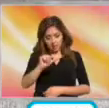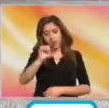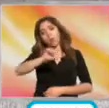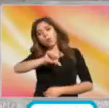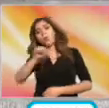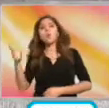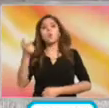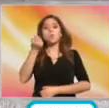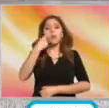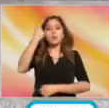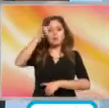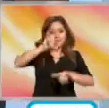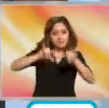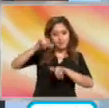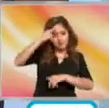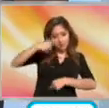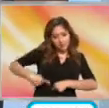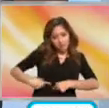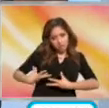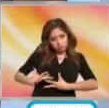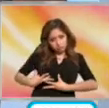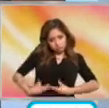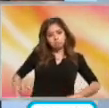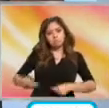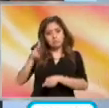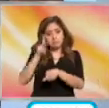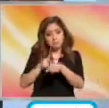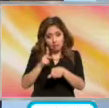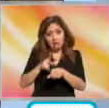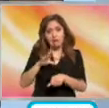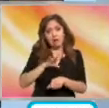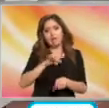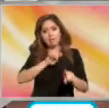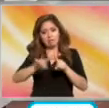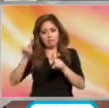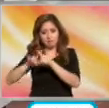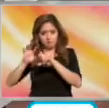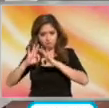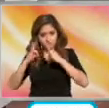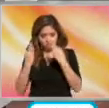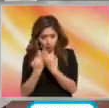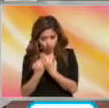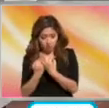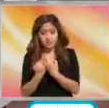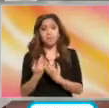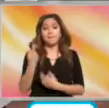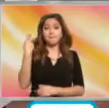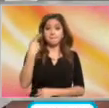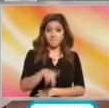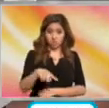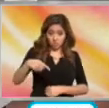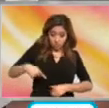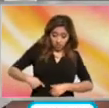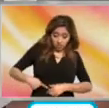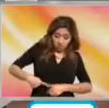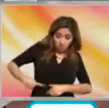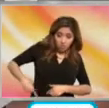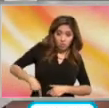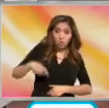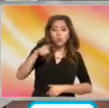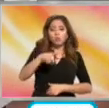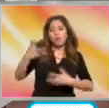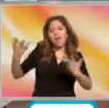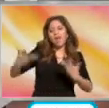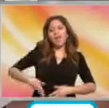la vesícula Sí. que disuelven los cálculos. Hay varios métodos, pero lo importante es que no necesariamente es una urgencia. Claro, no llegar ahí tampoco,